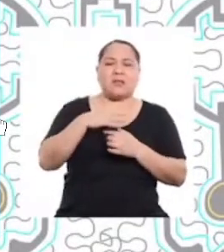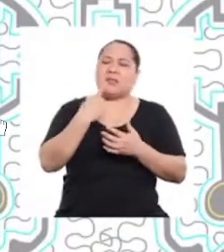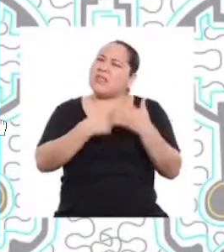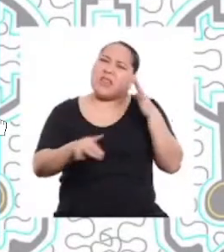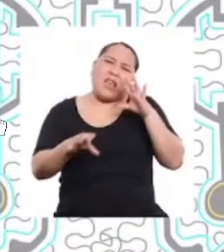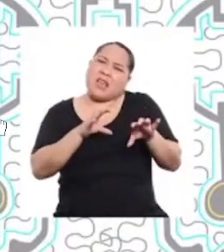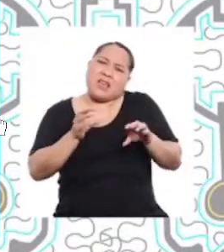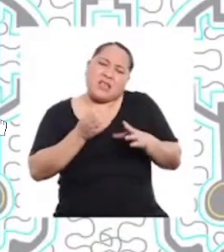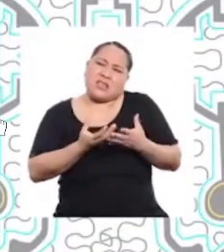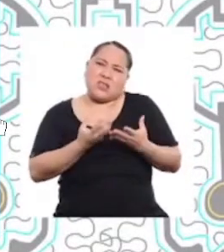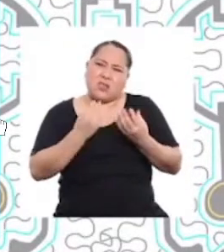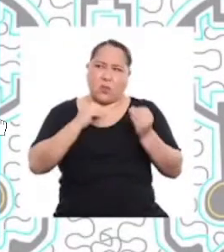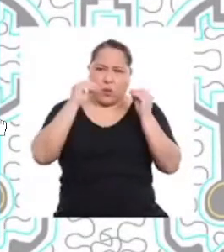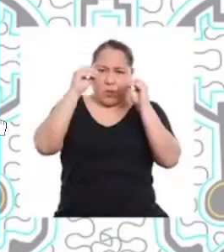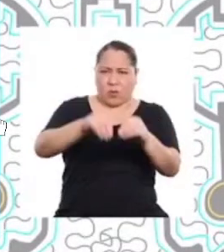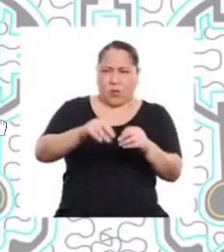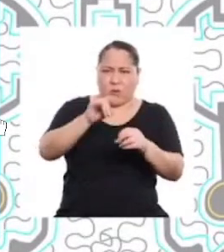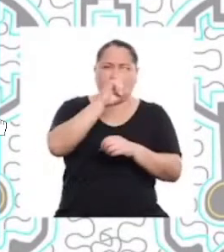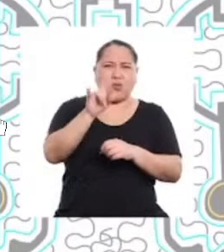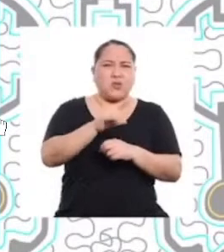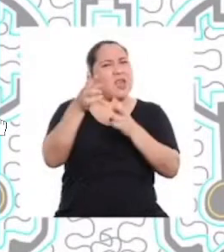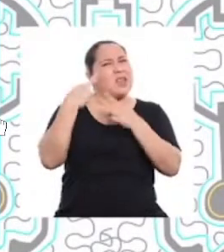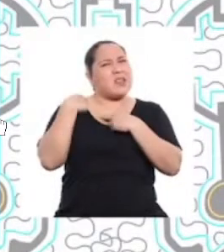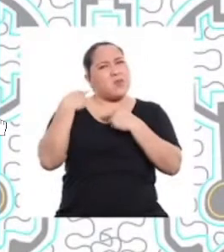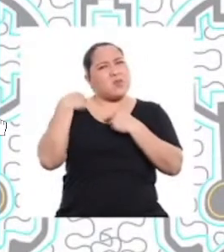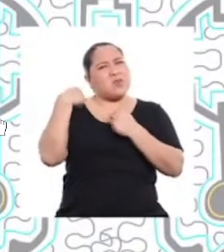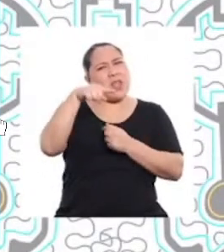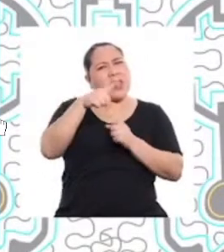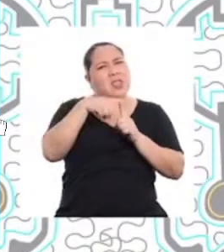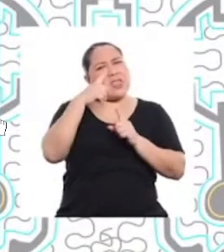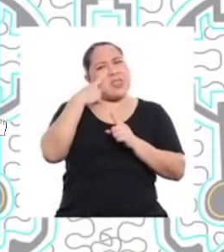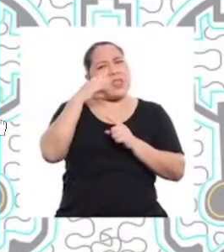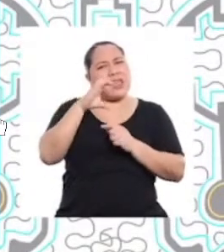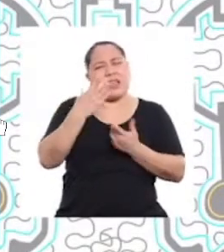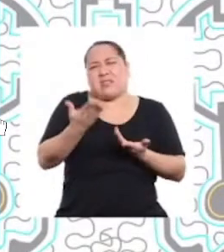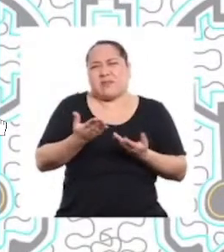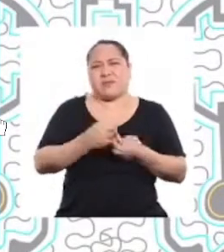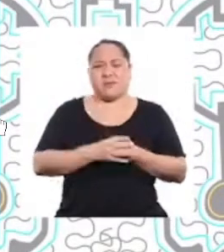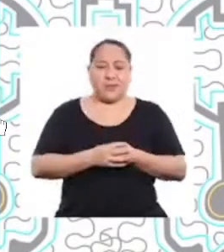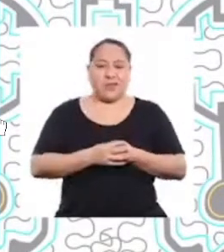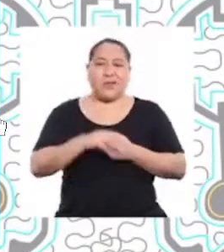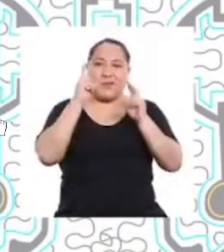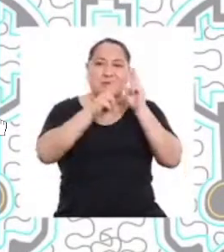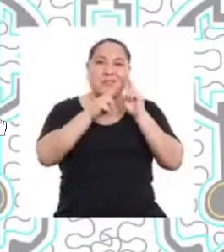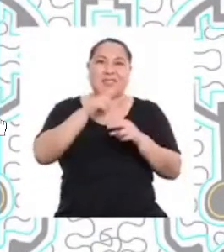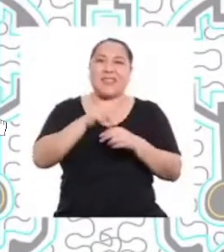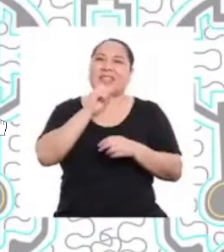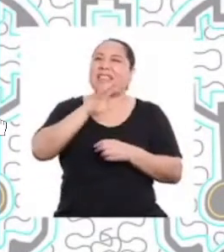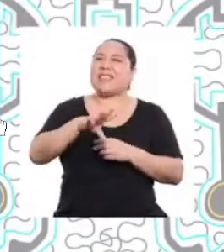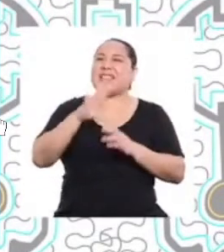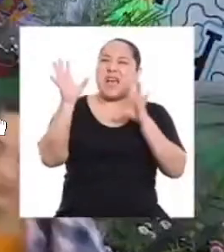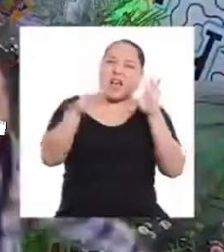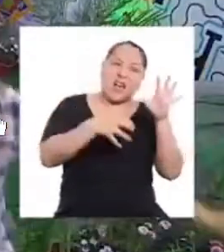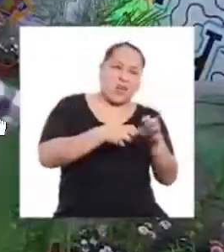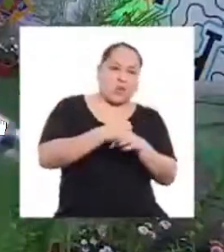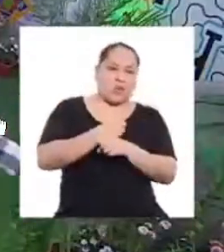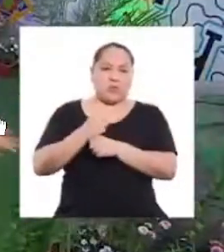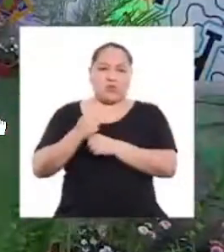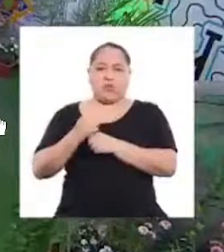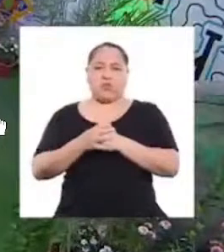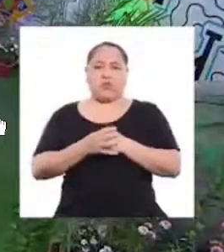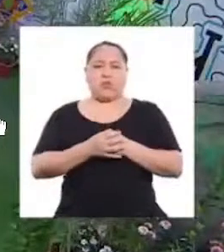acciones podemos proponer para utilizar responsablemente las TIC? Vamos a ver qué dice Decau.